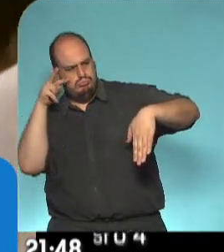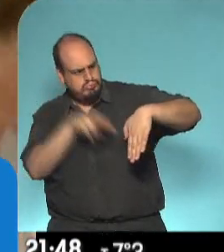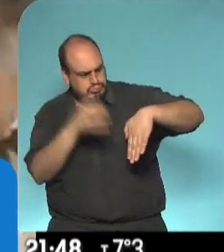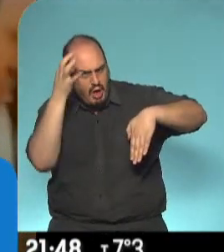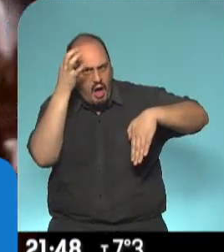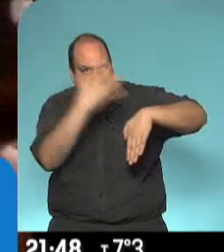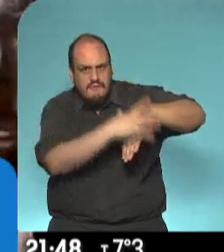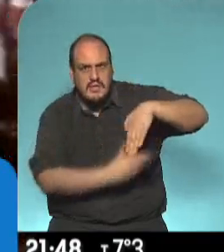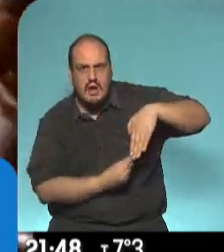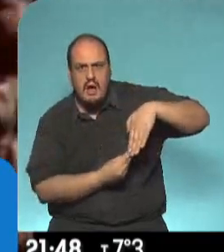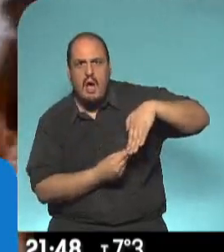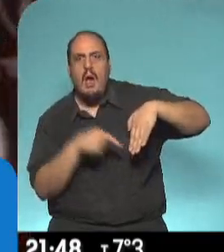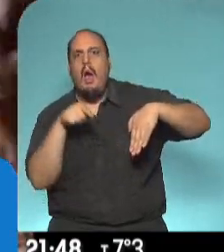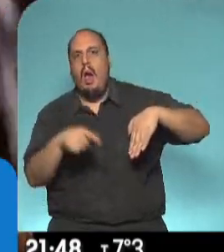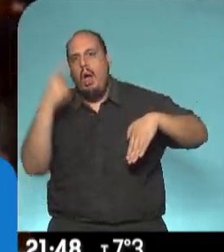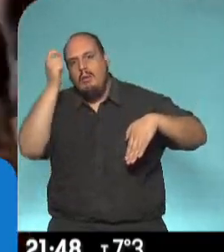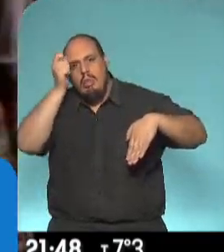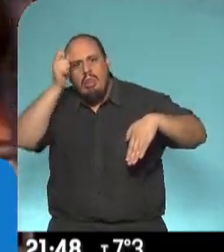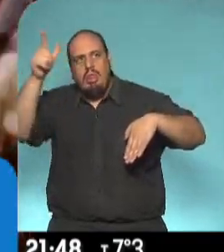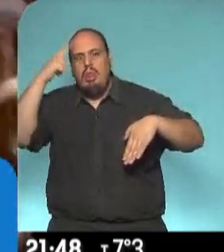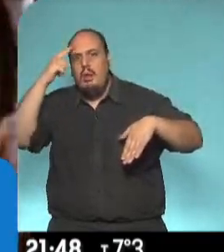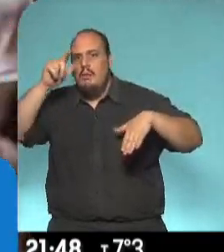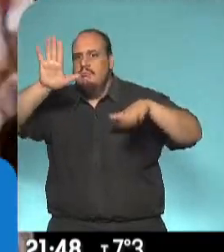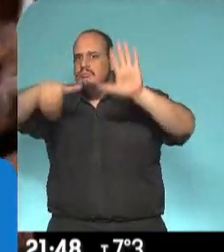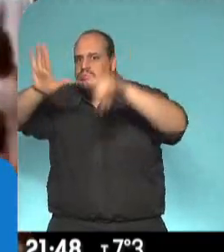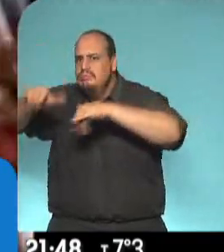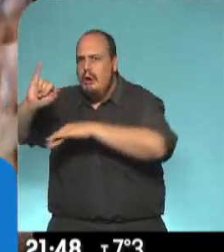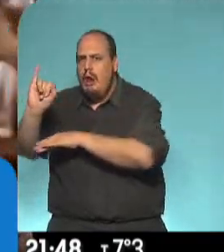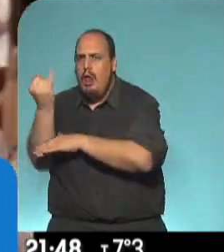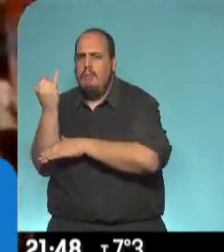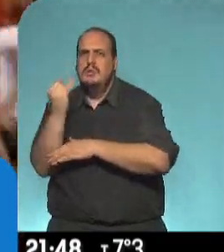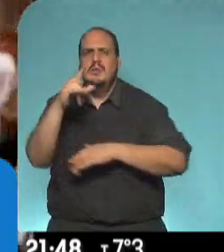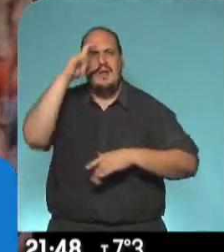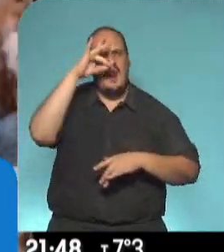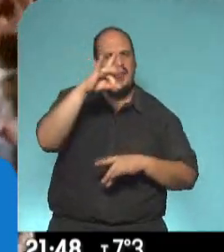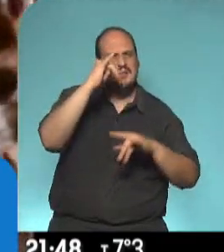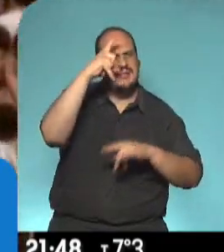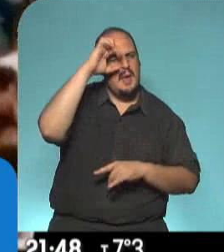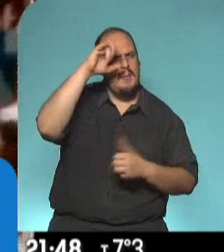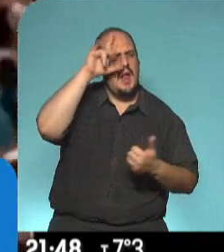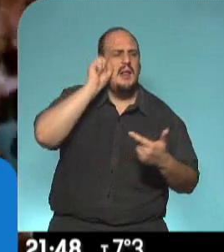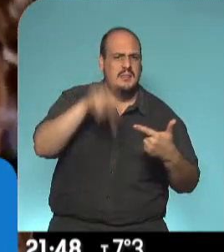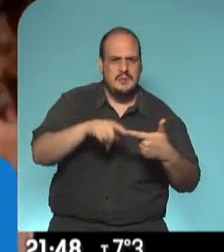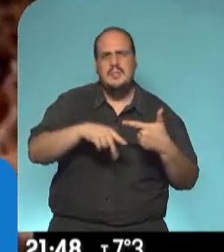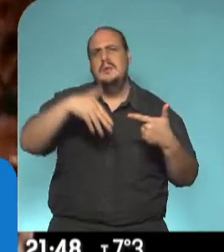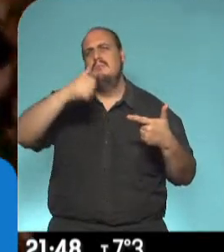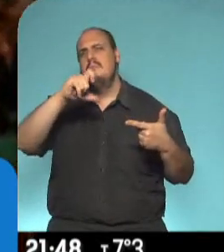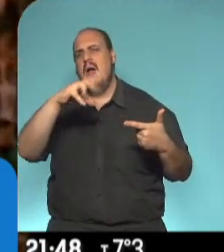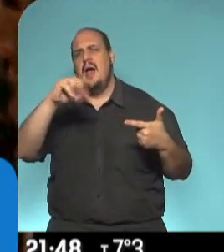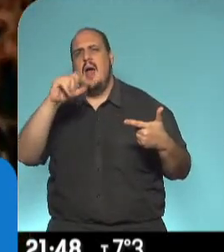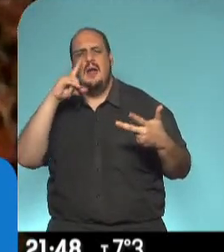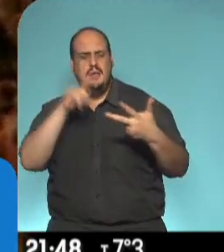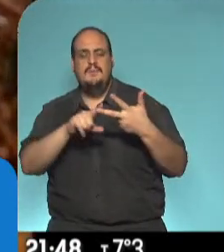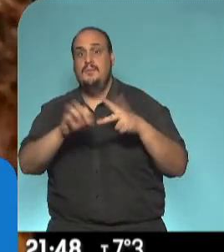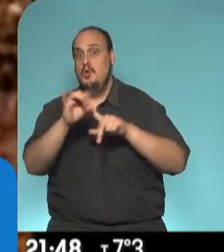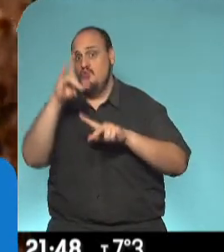así que se empezó a gestar esta idea que convocó a los mejores, a los Led Zeppelin, a Paul McCartney, a Queen, como decías vos,